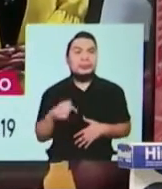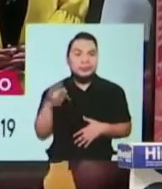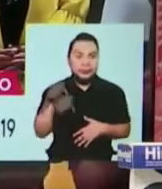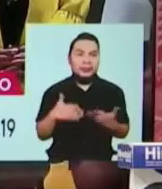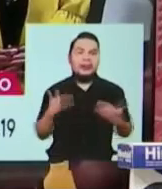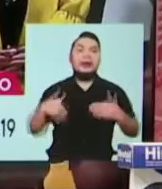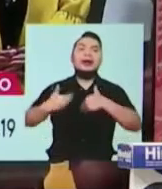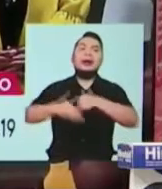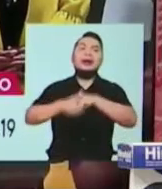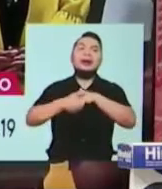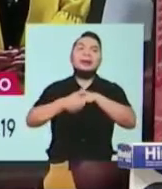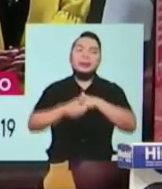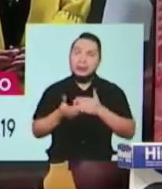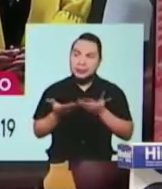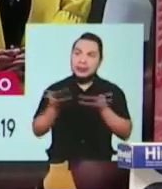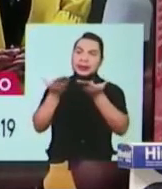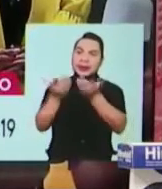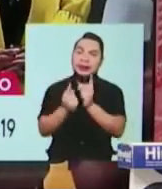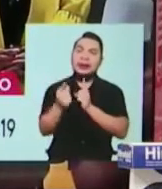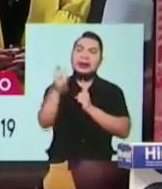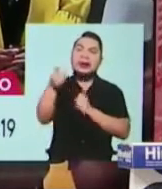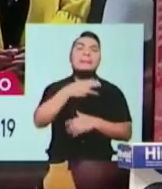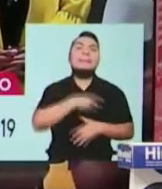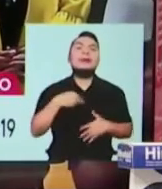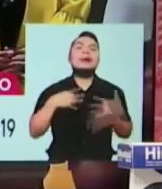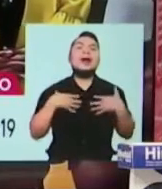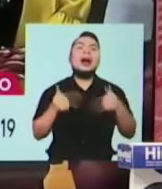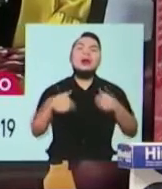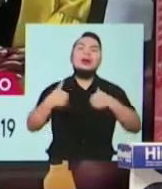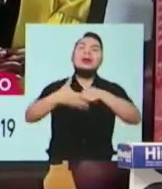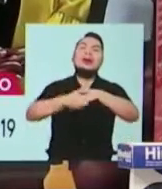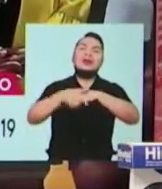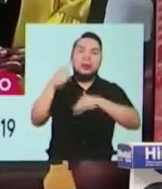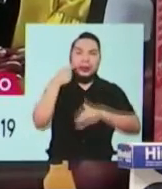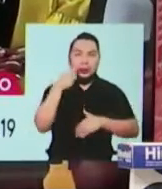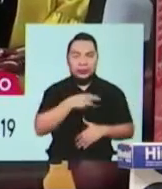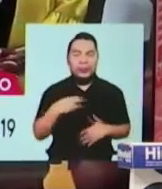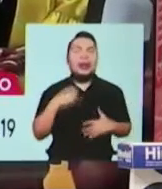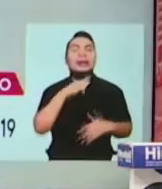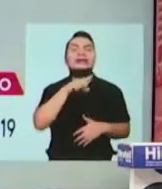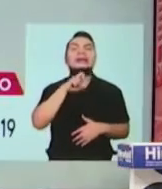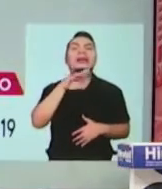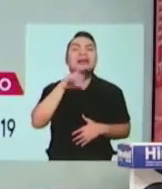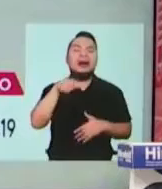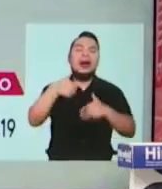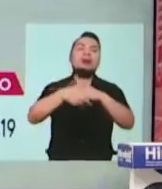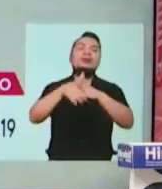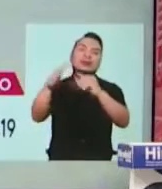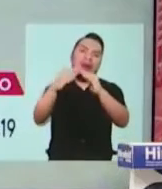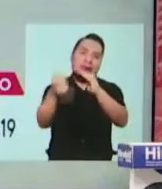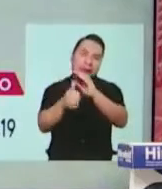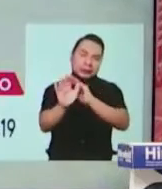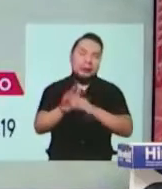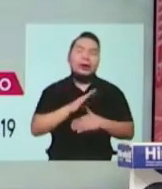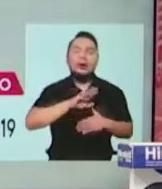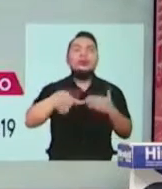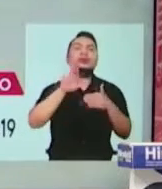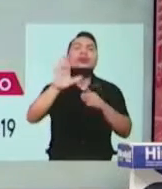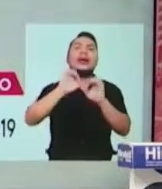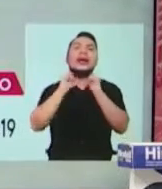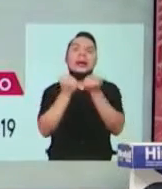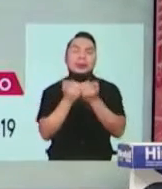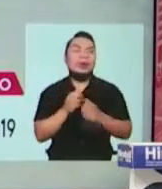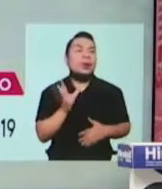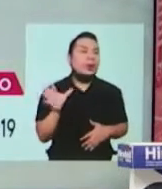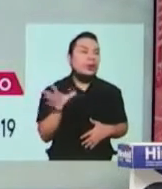proceso sencillísimo inclusive la vacunación. O sea, no es que es un logro, no es ningún logro hacer un colegio, es